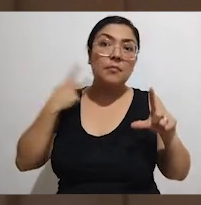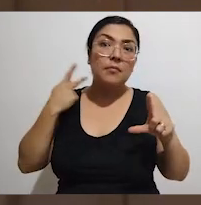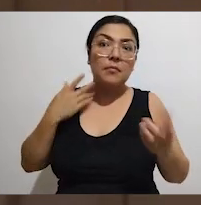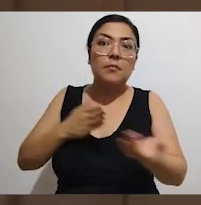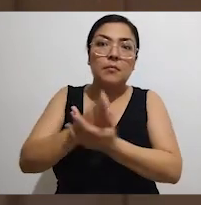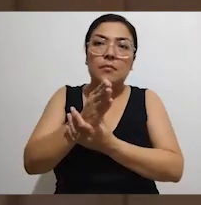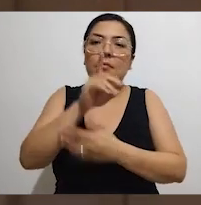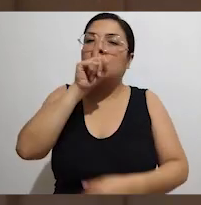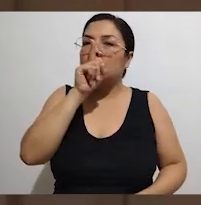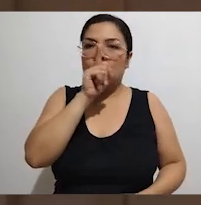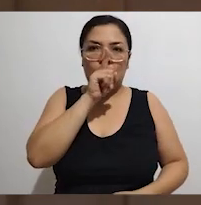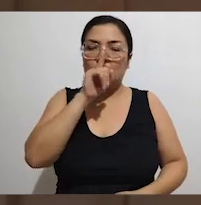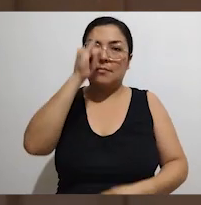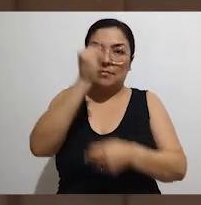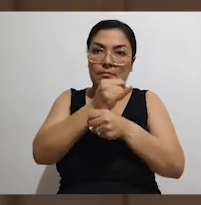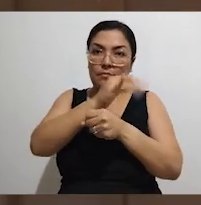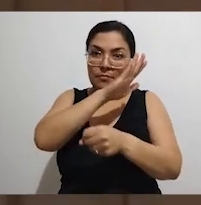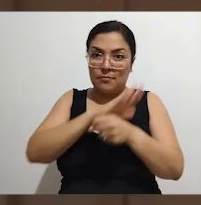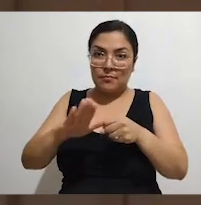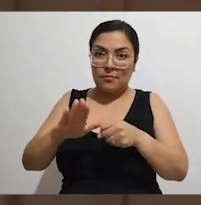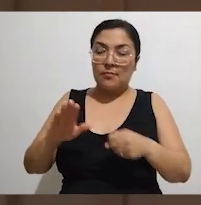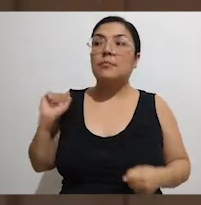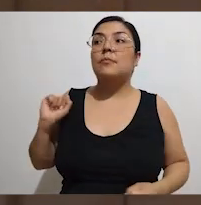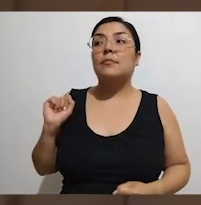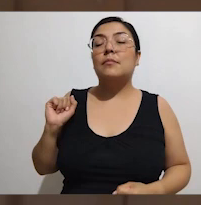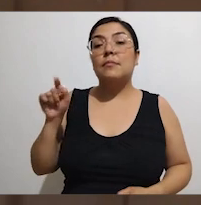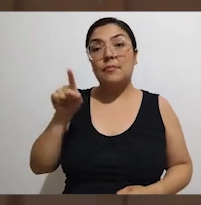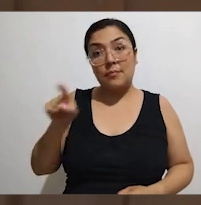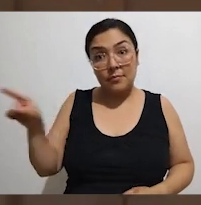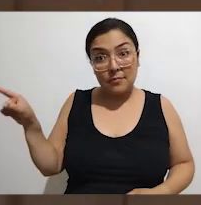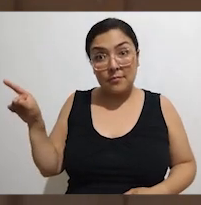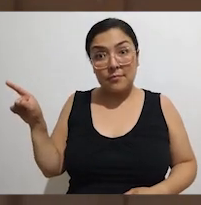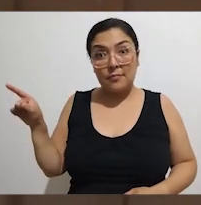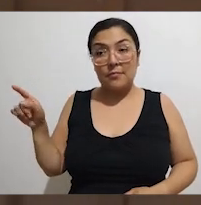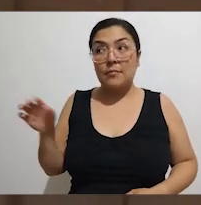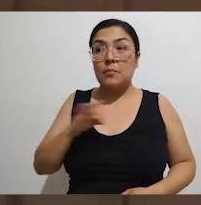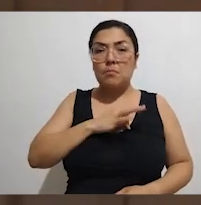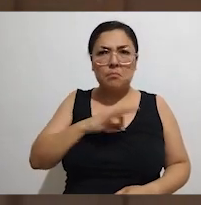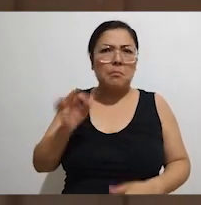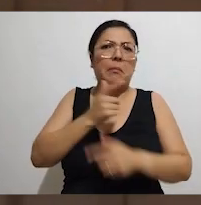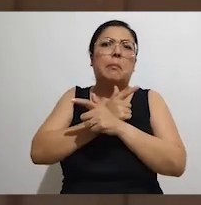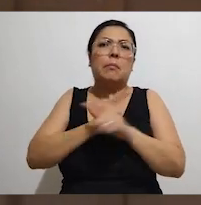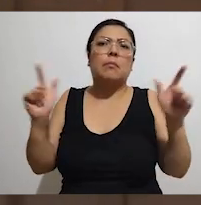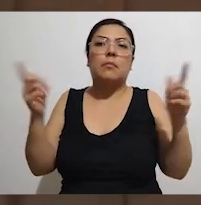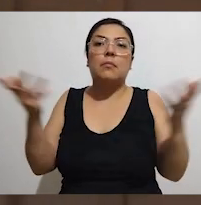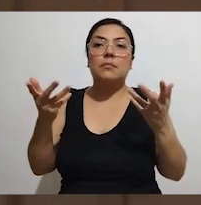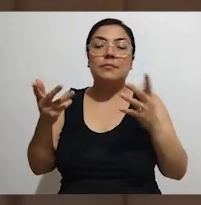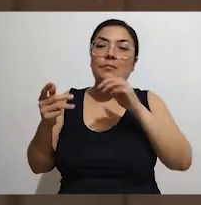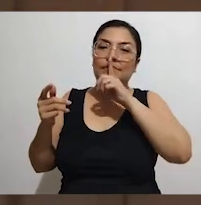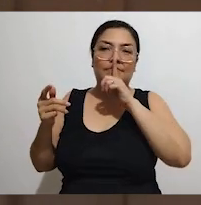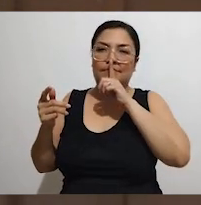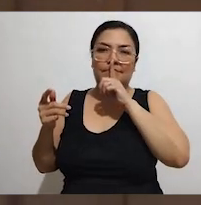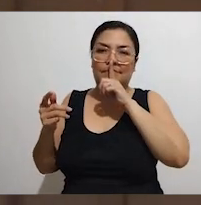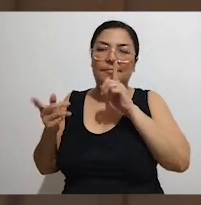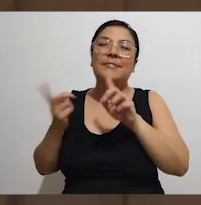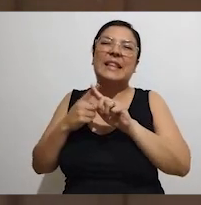los visitantes extranjeros tienen más limitación para poder efectuar ciertas actividades. ¿Por qué? Porque al final del día